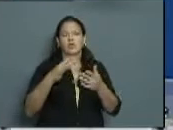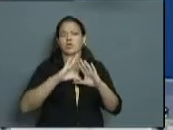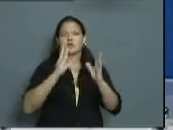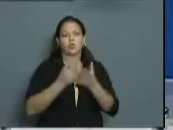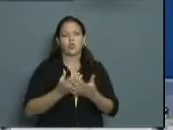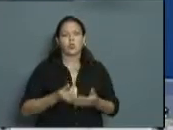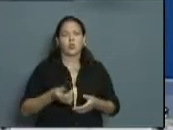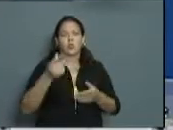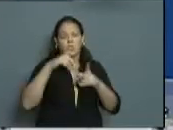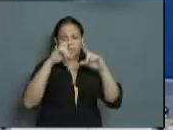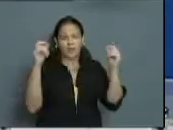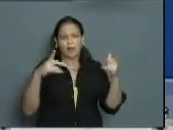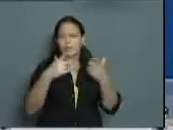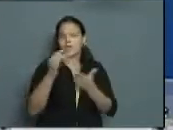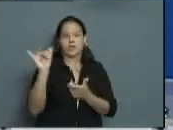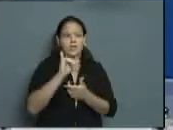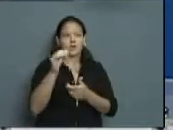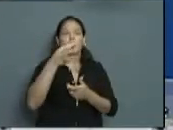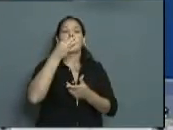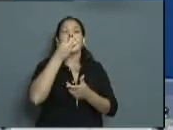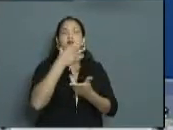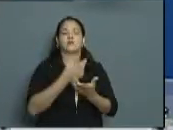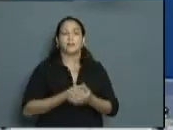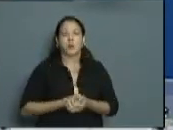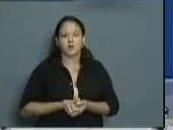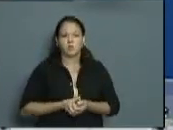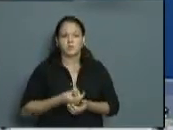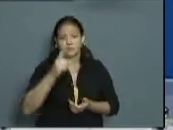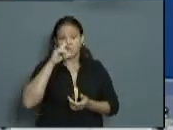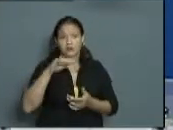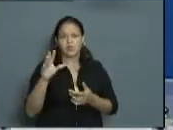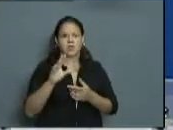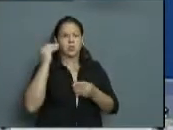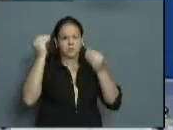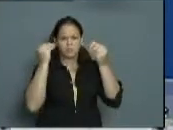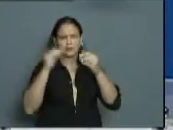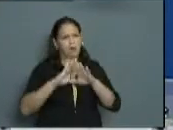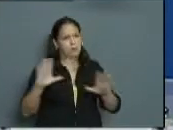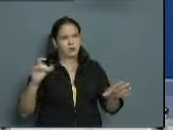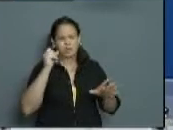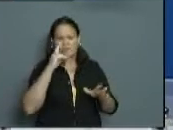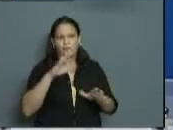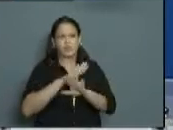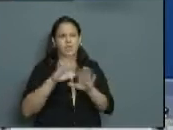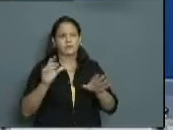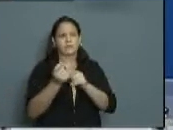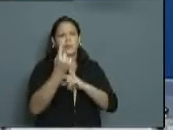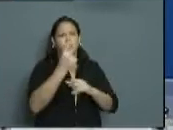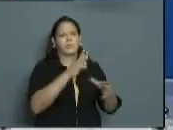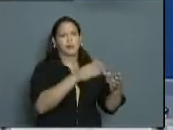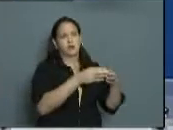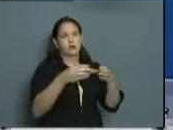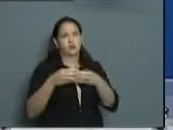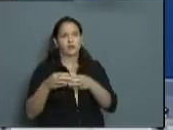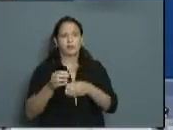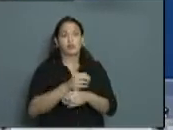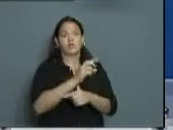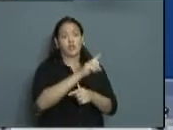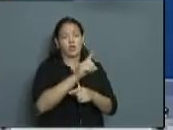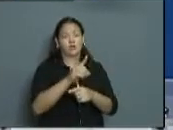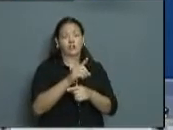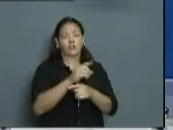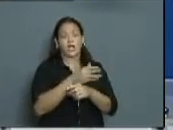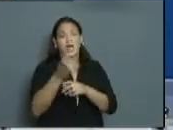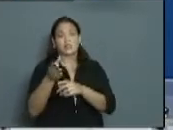hacerlo desde el año 62, y esperamos que en 3 días nos salga la vacunación del grupo, primer grupo, que sería 11,